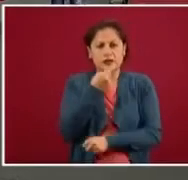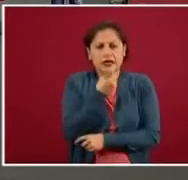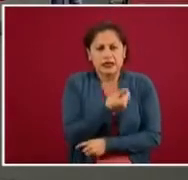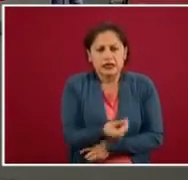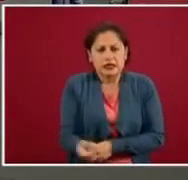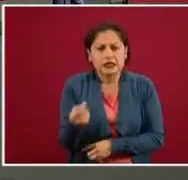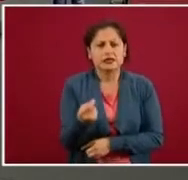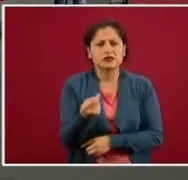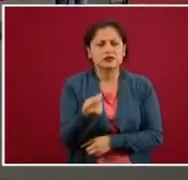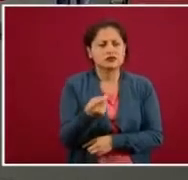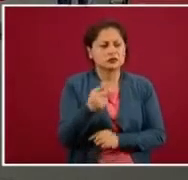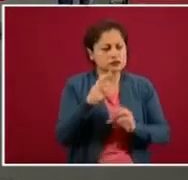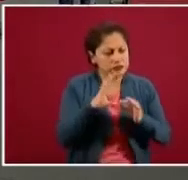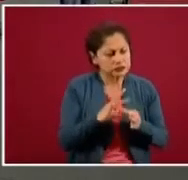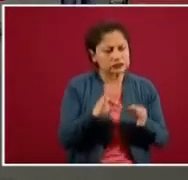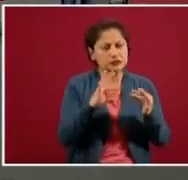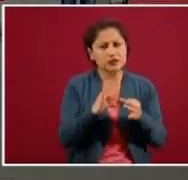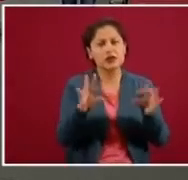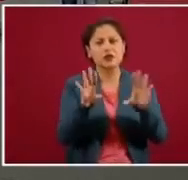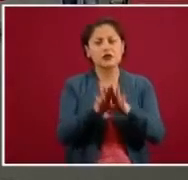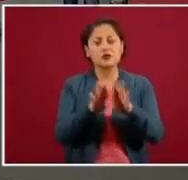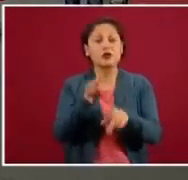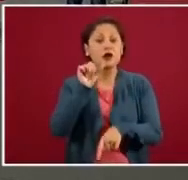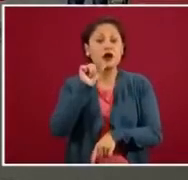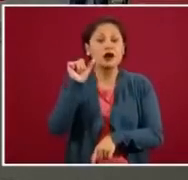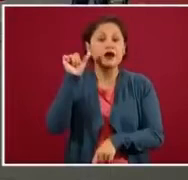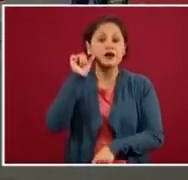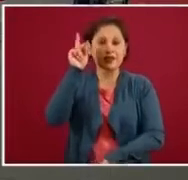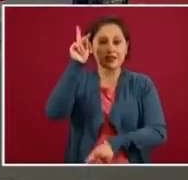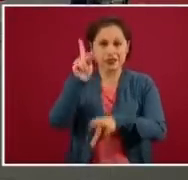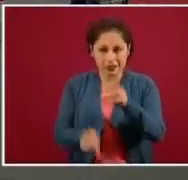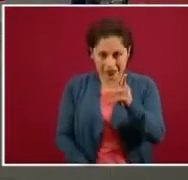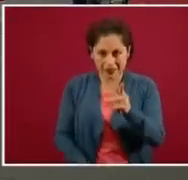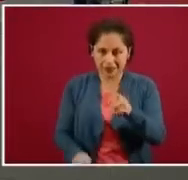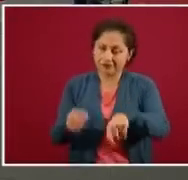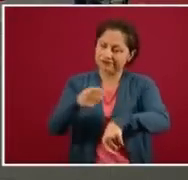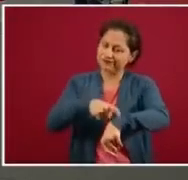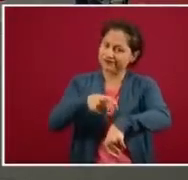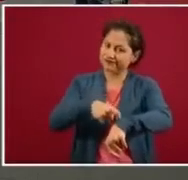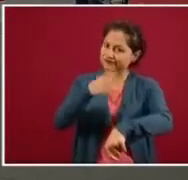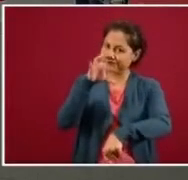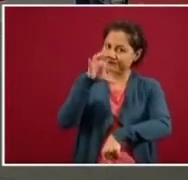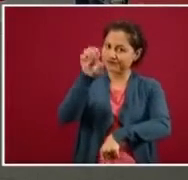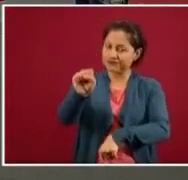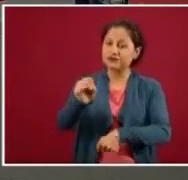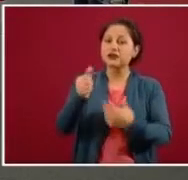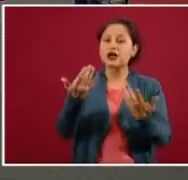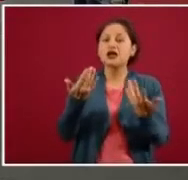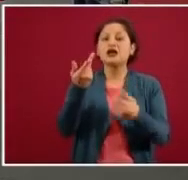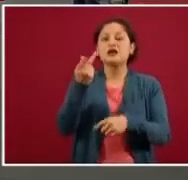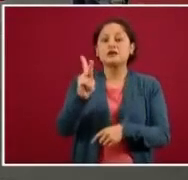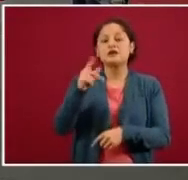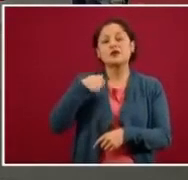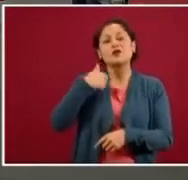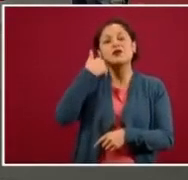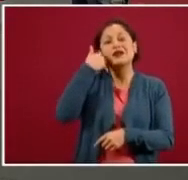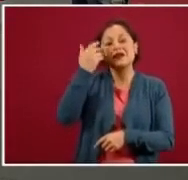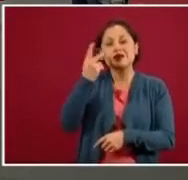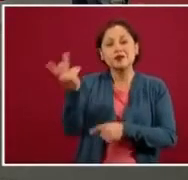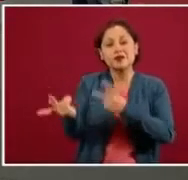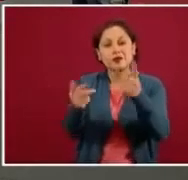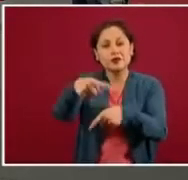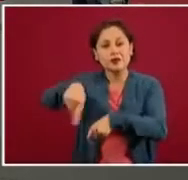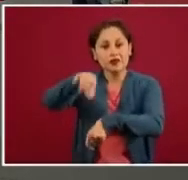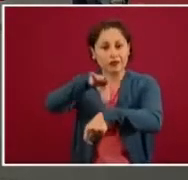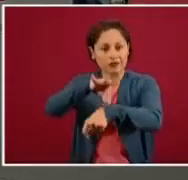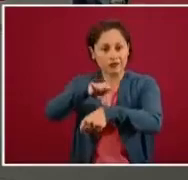ayer se nos quedó por la falta de tiempo en el tintero, que quería preguntarle a los psiquiatras, para saber también